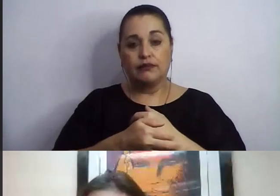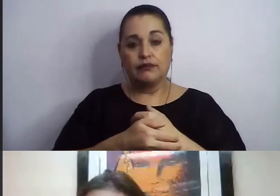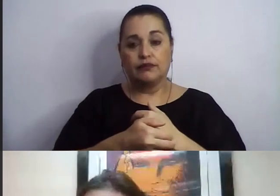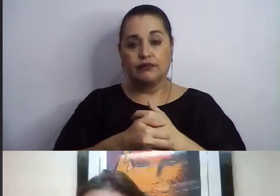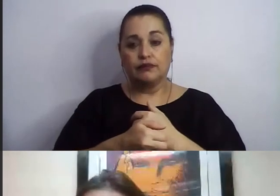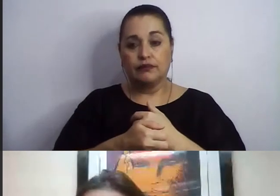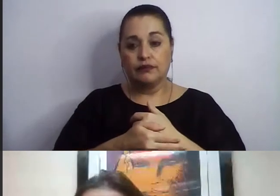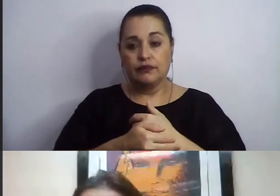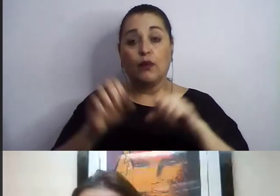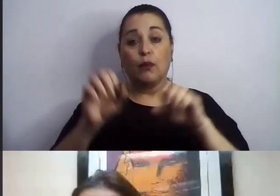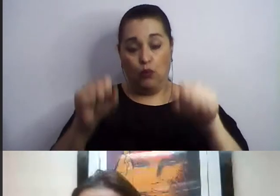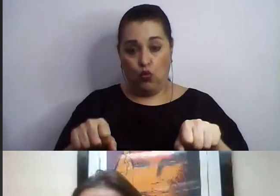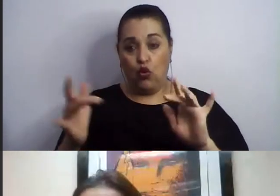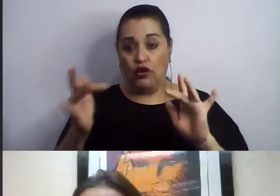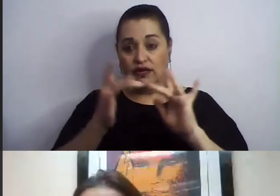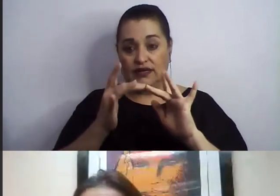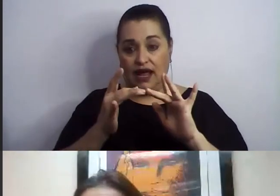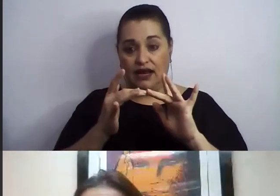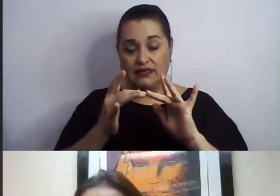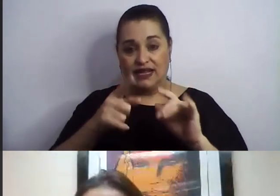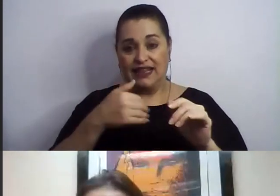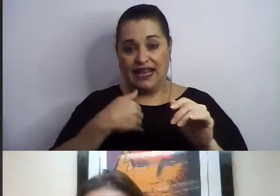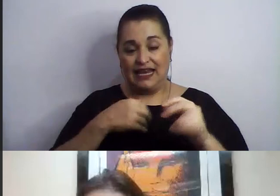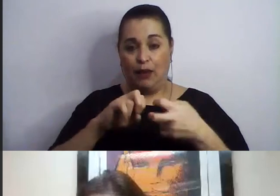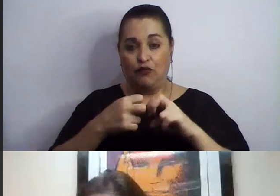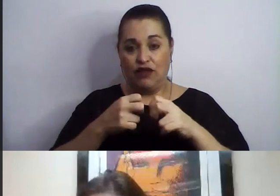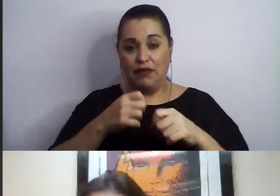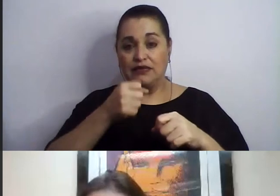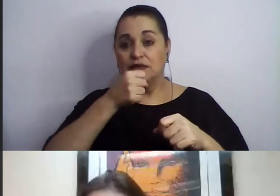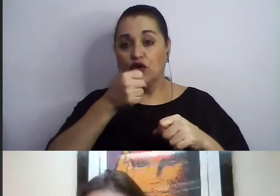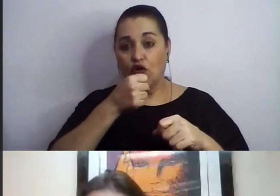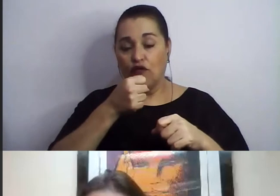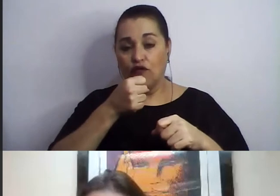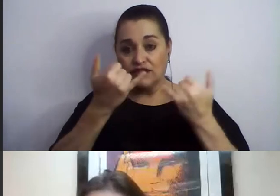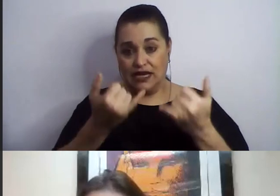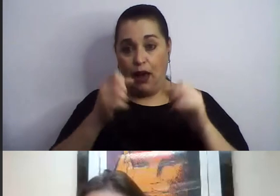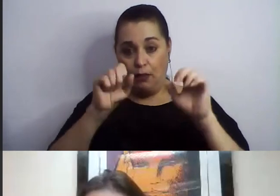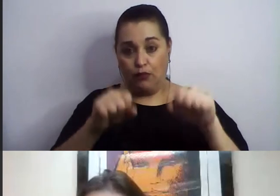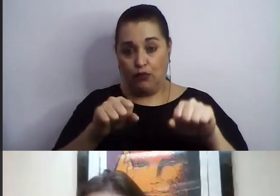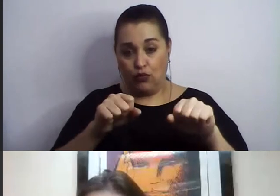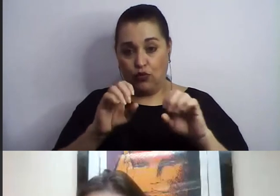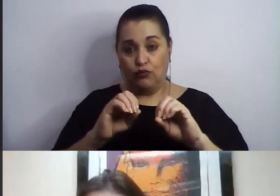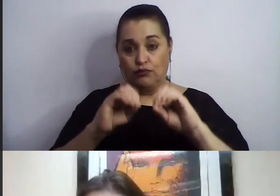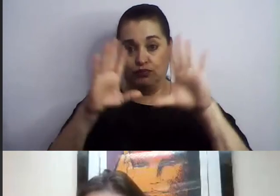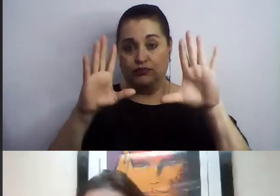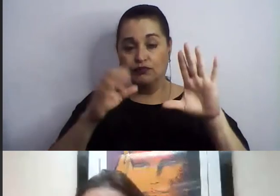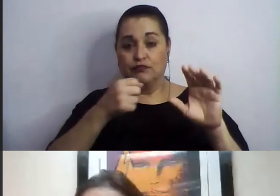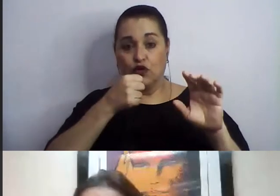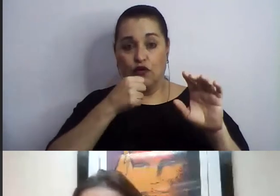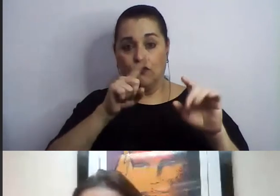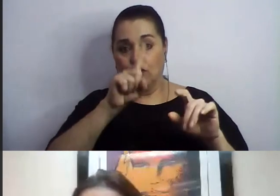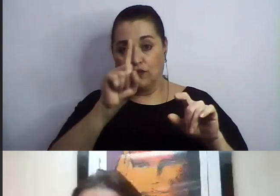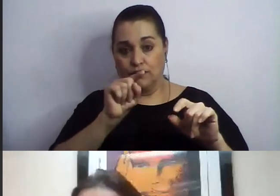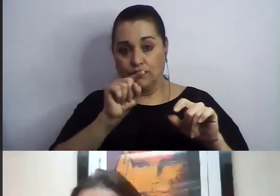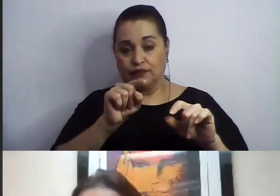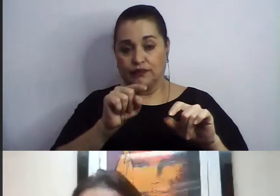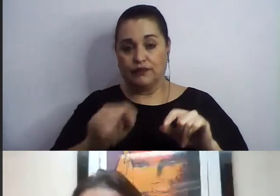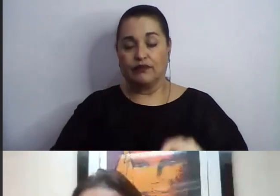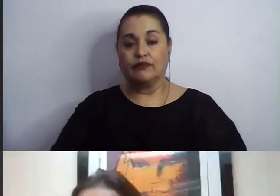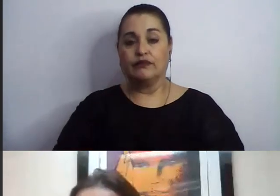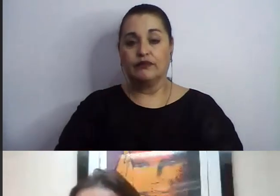ya pudo vi que tenía problemas con el micrófono con la activación del micrófono que acá